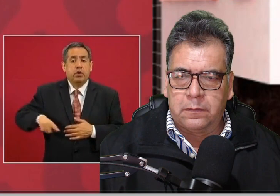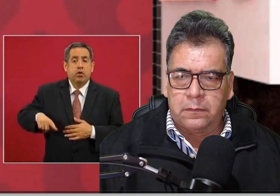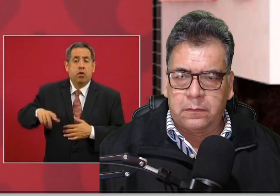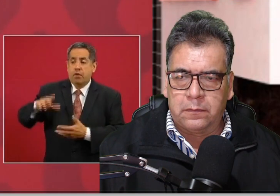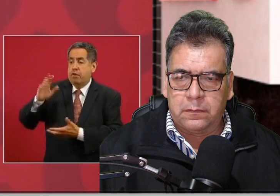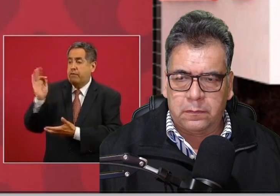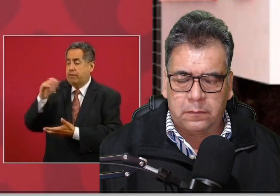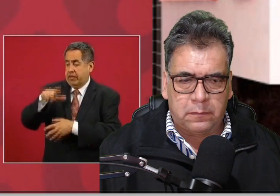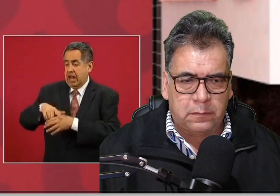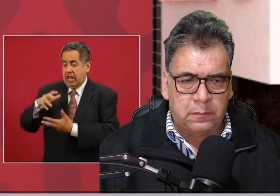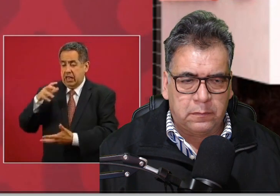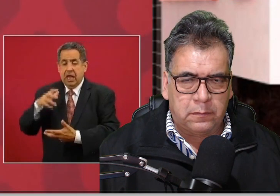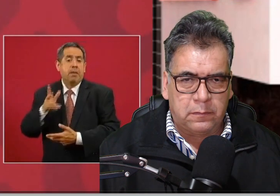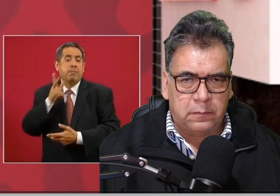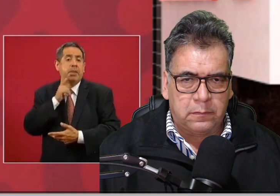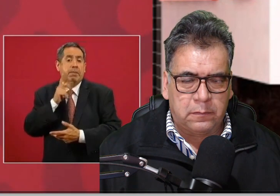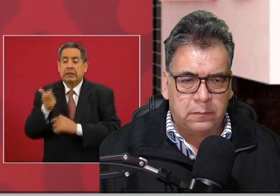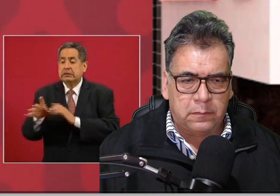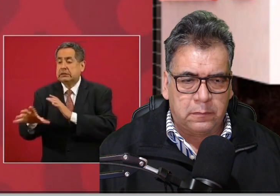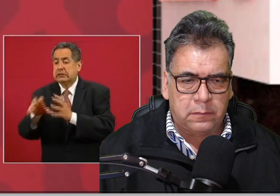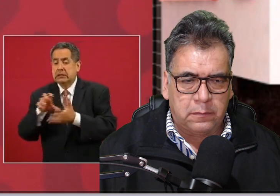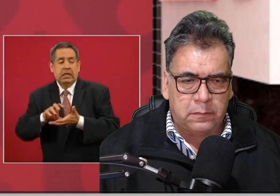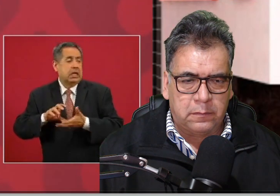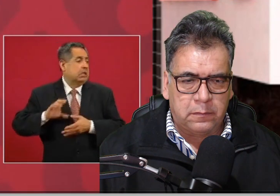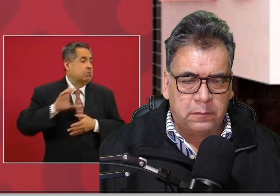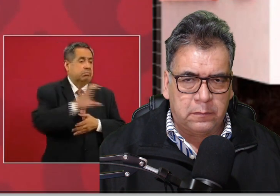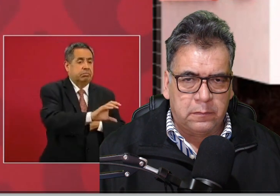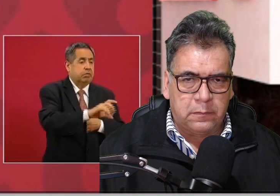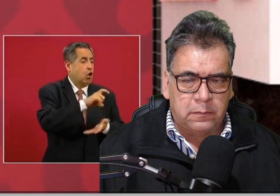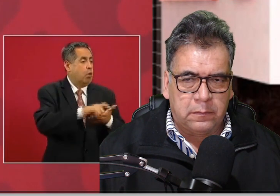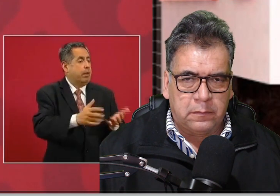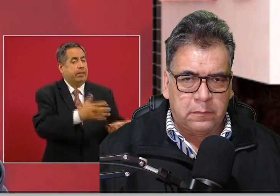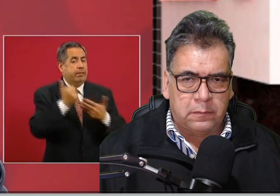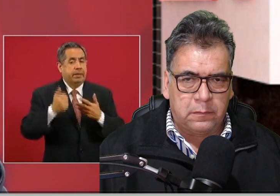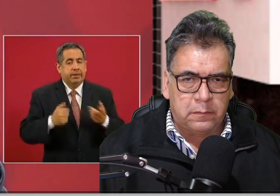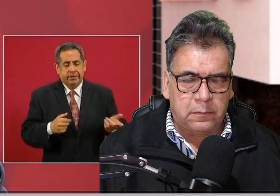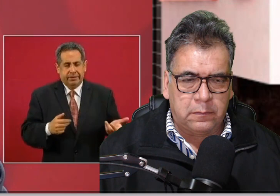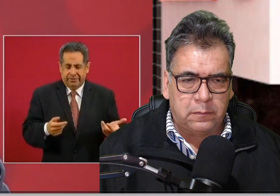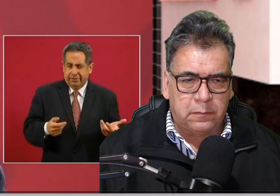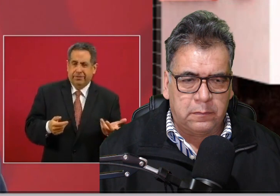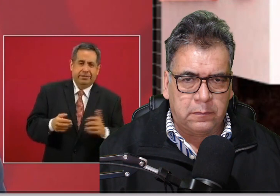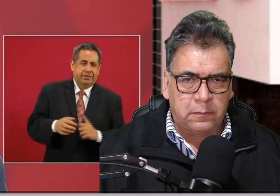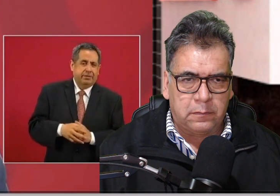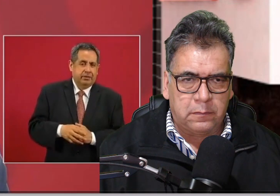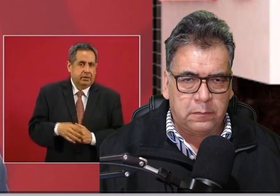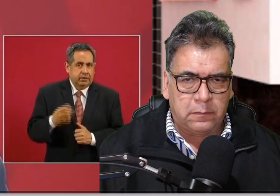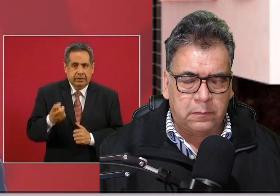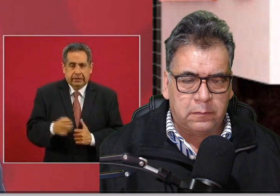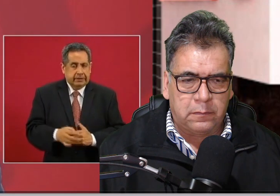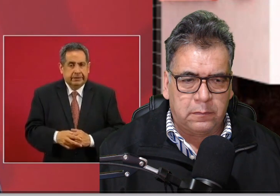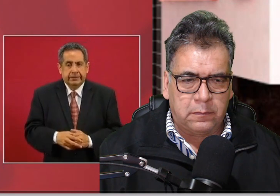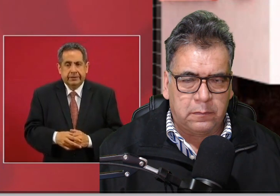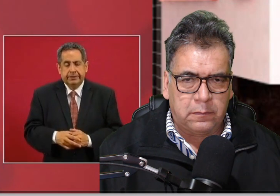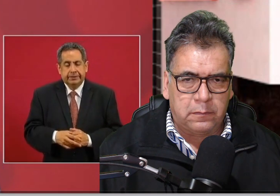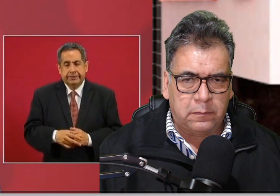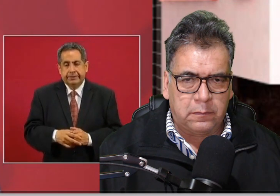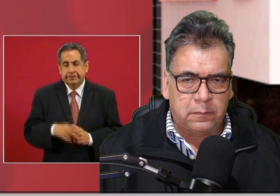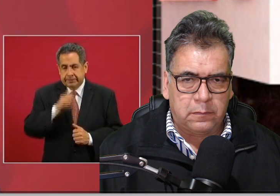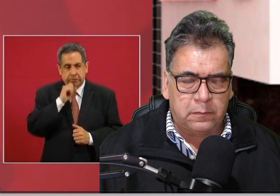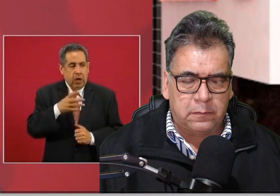se podría decir chatarra, porque llevaba como 16 años sin actividad.